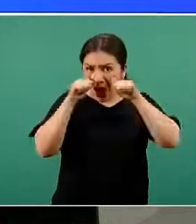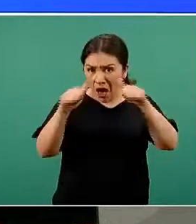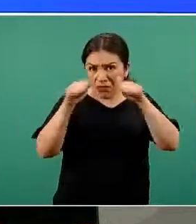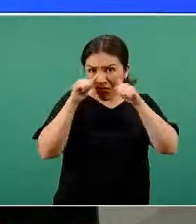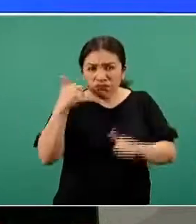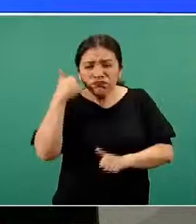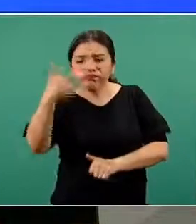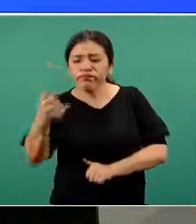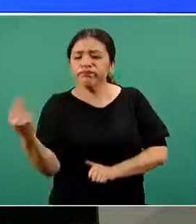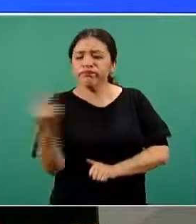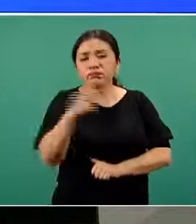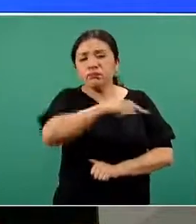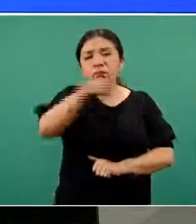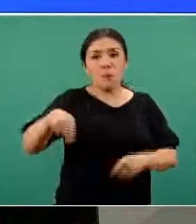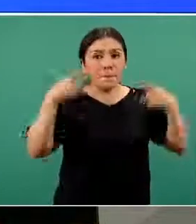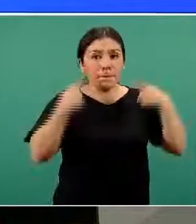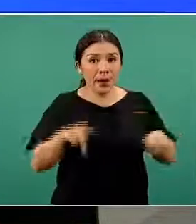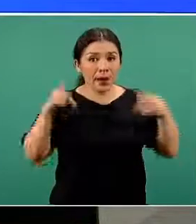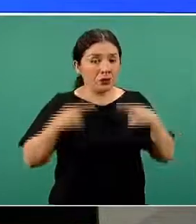vaya requiriendo la población.